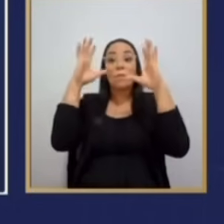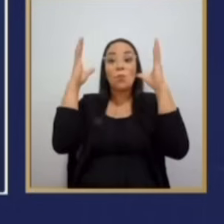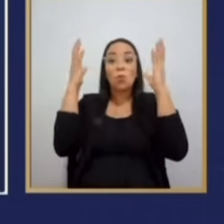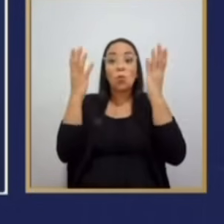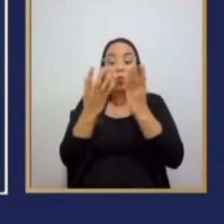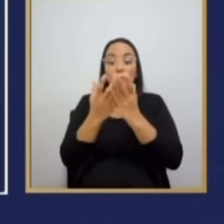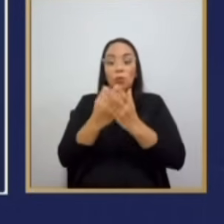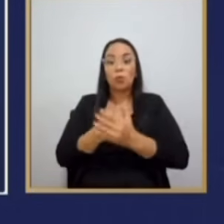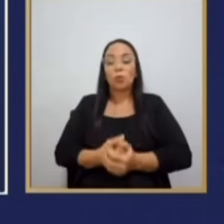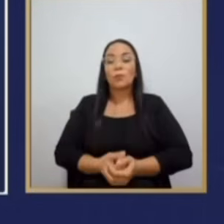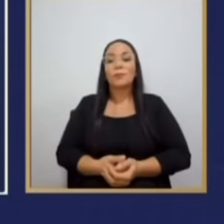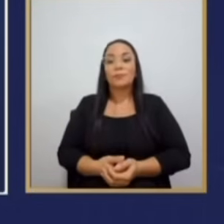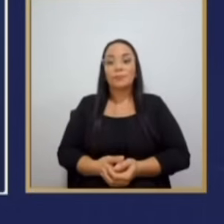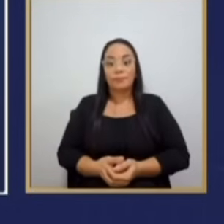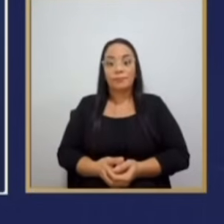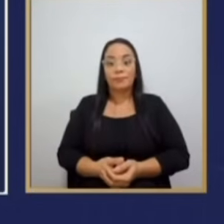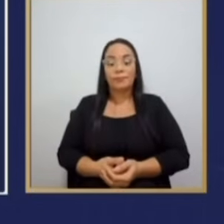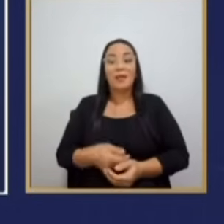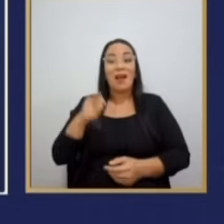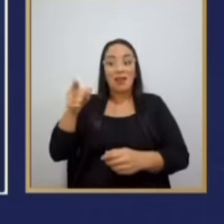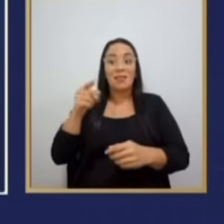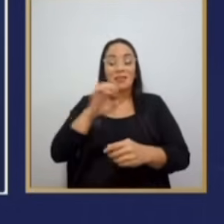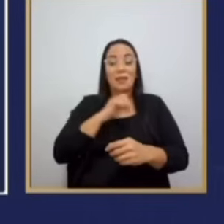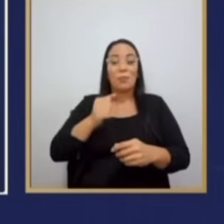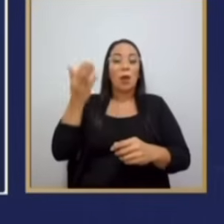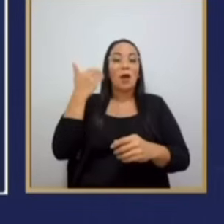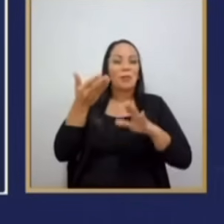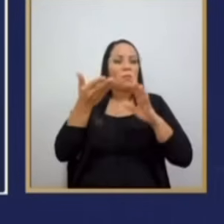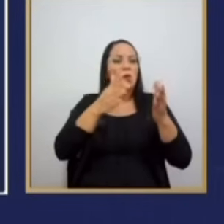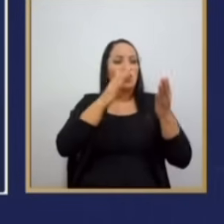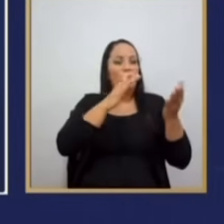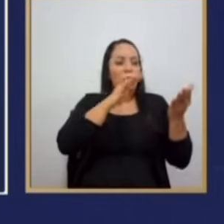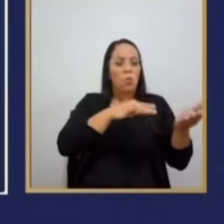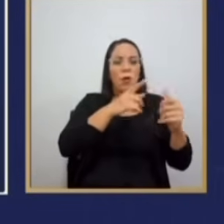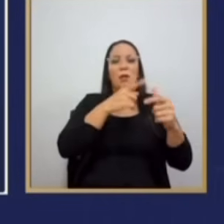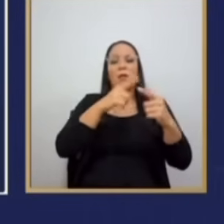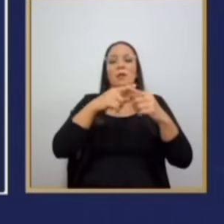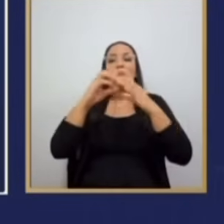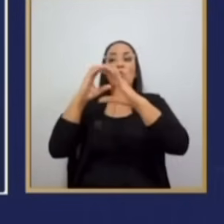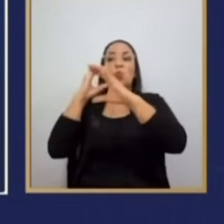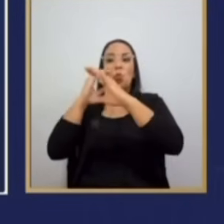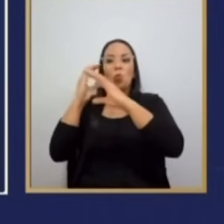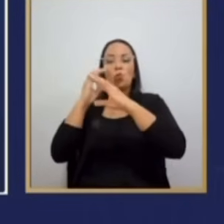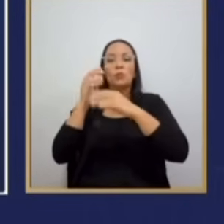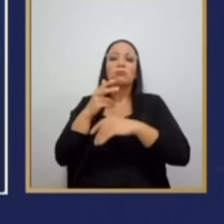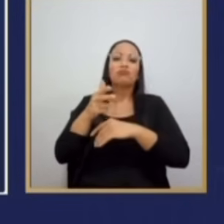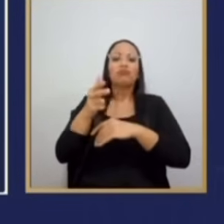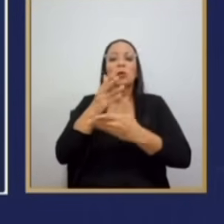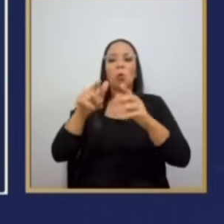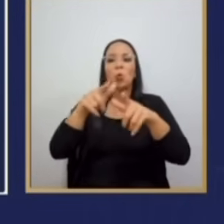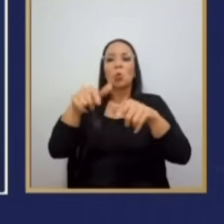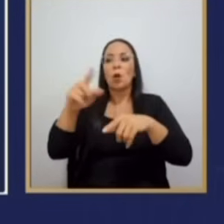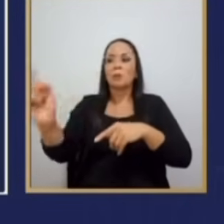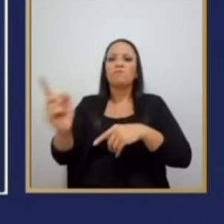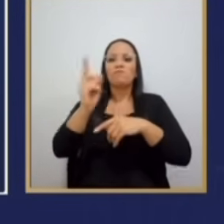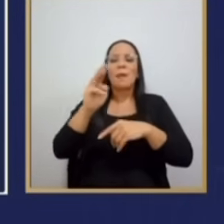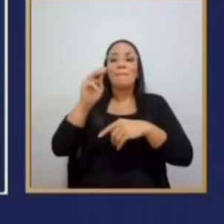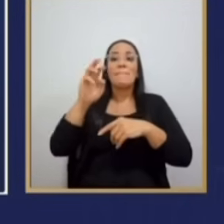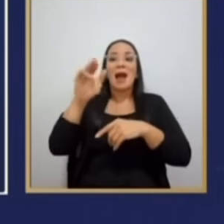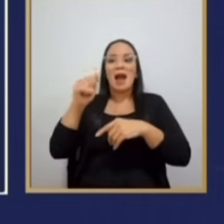mundo. No solo muertes. Los autobuseros, cada vez que pasaban por cierto lugar, se subía un marero y tenían que